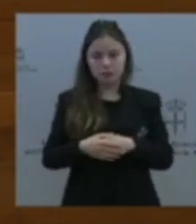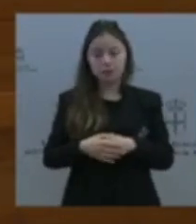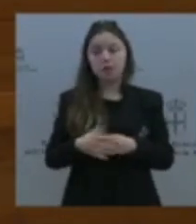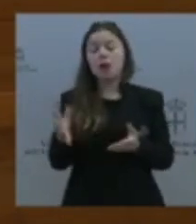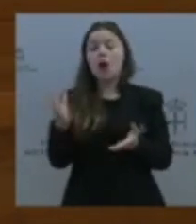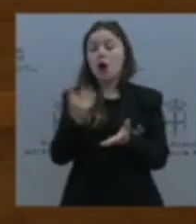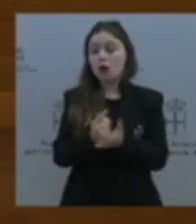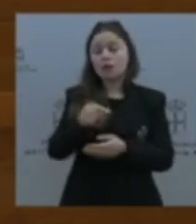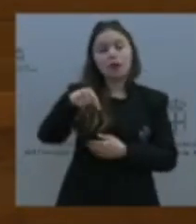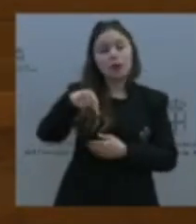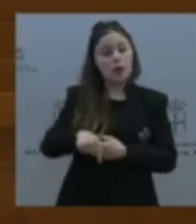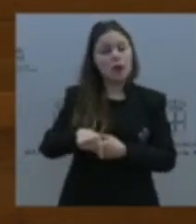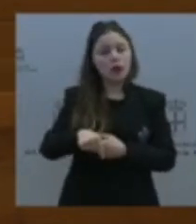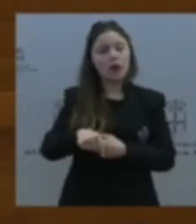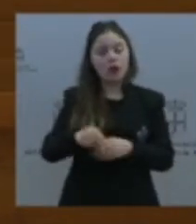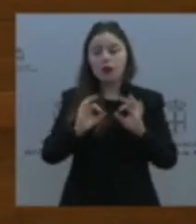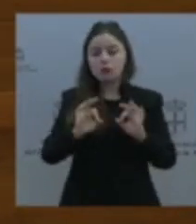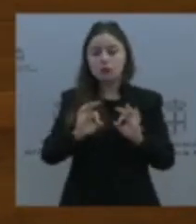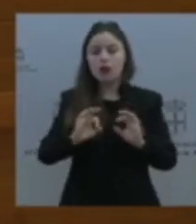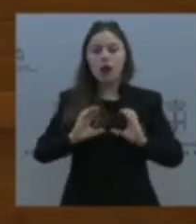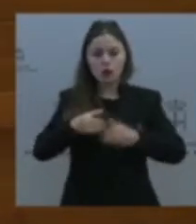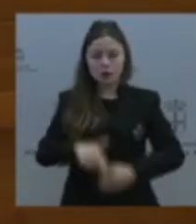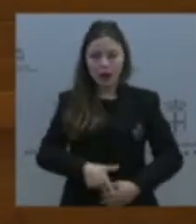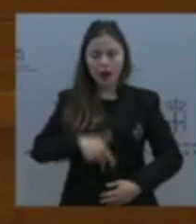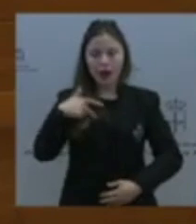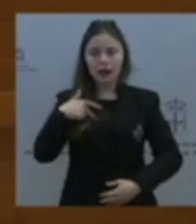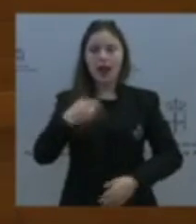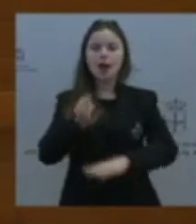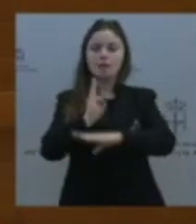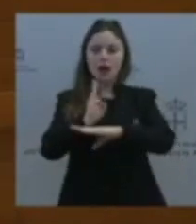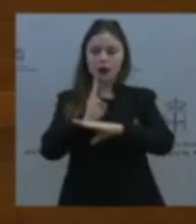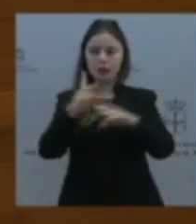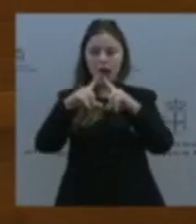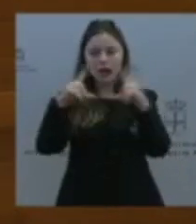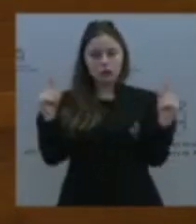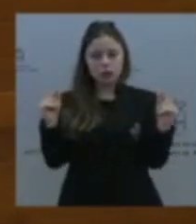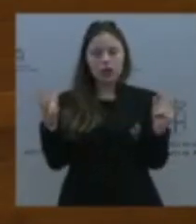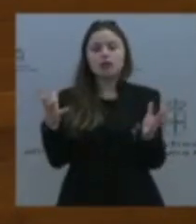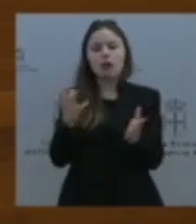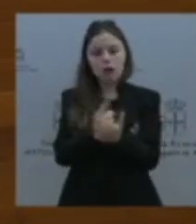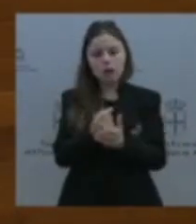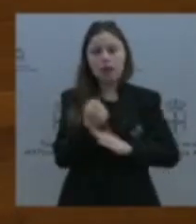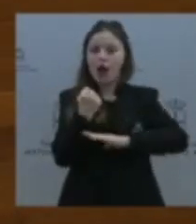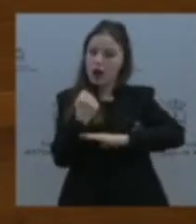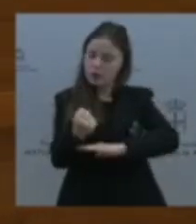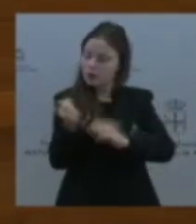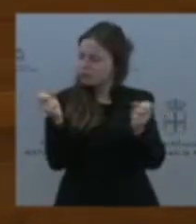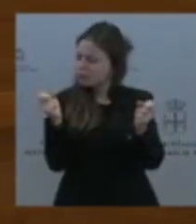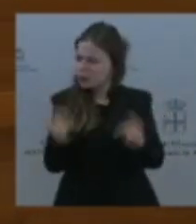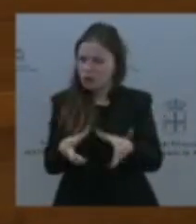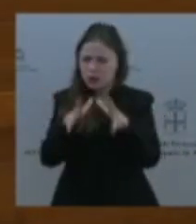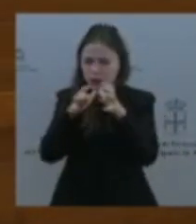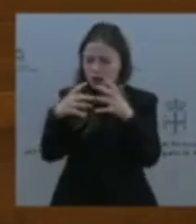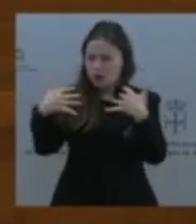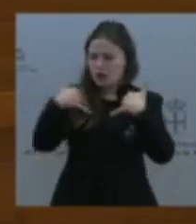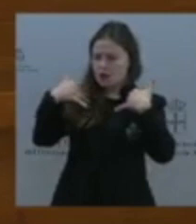Xunta General, el Parlamento de Asturias, vuelva a apoyar a quienes peor lo están pasando y habilite un fondo temporal